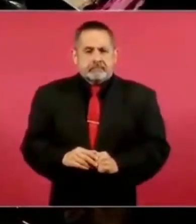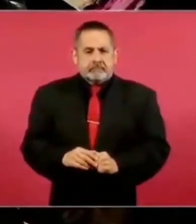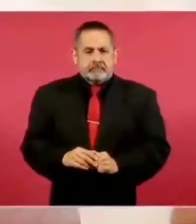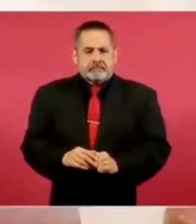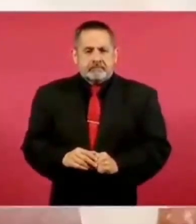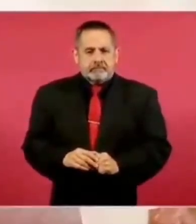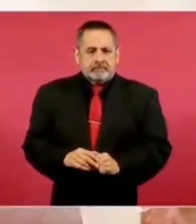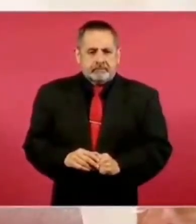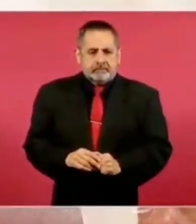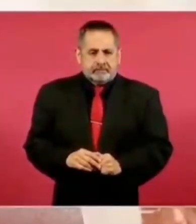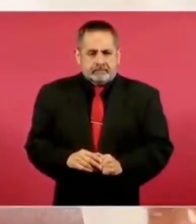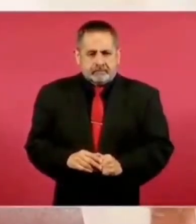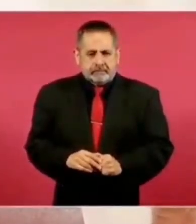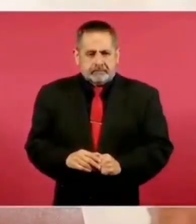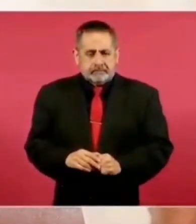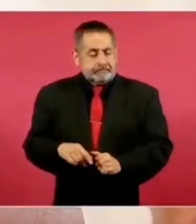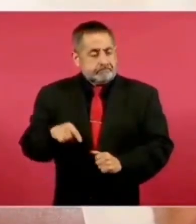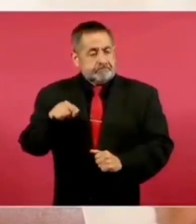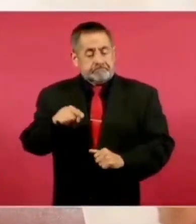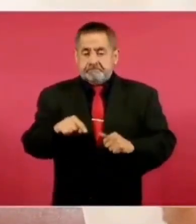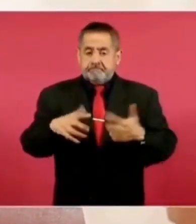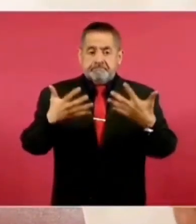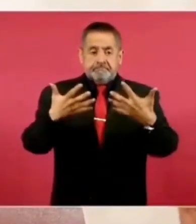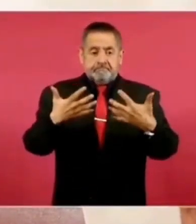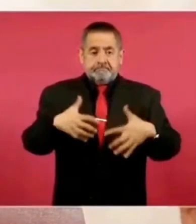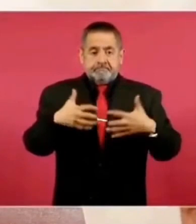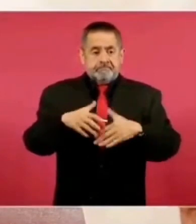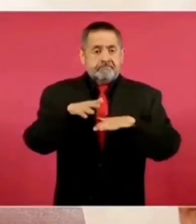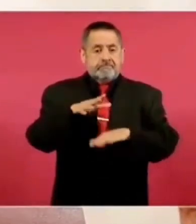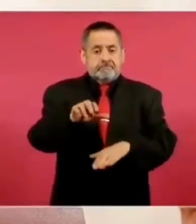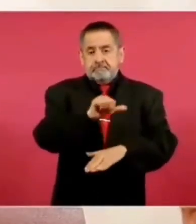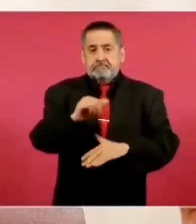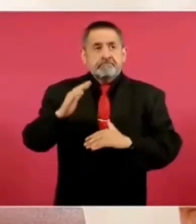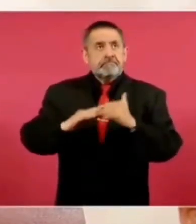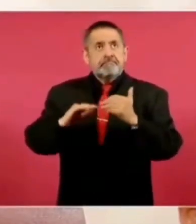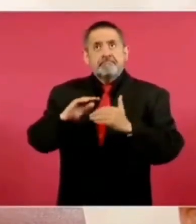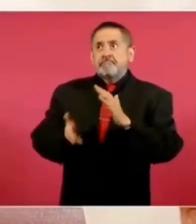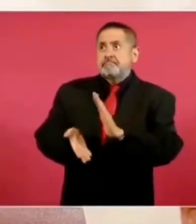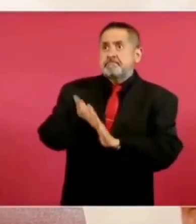de la industria de la construcción,